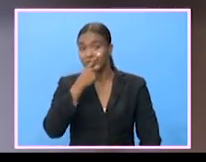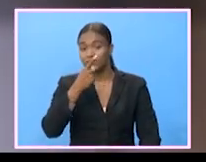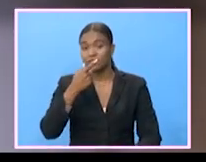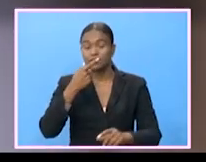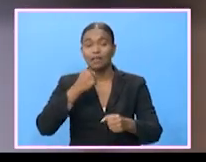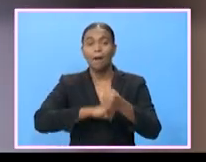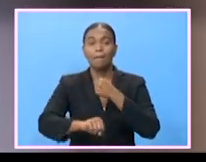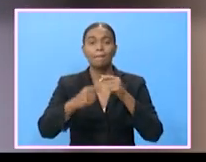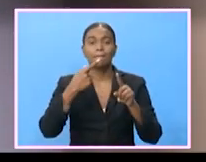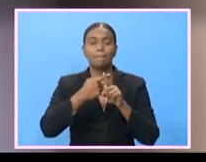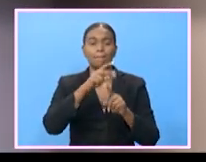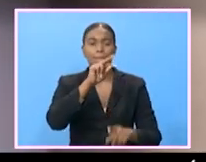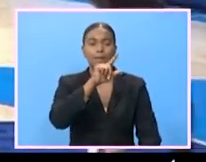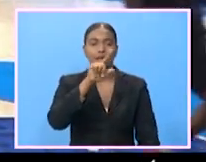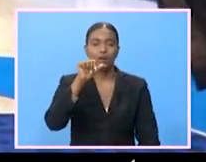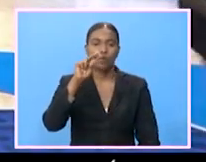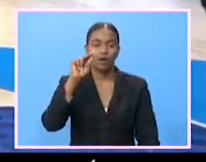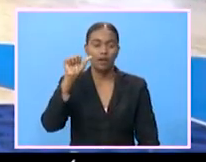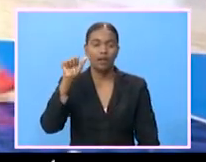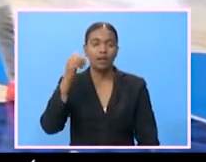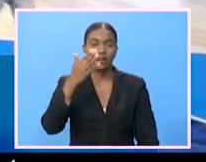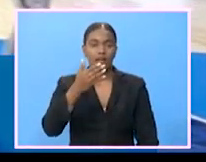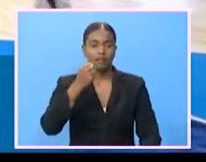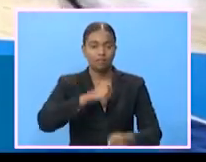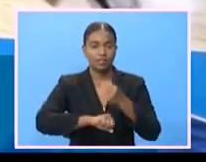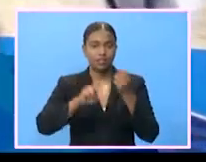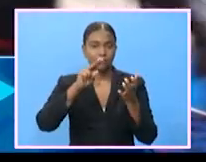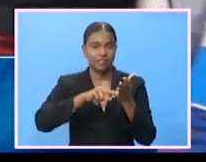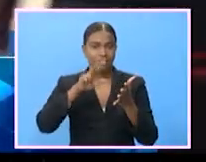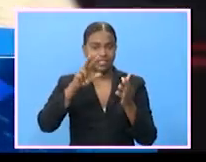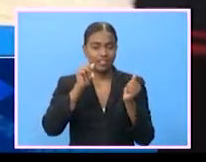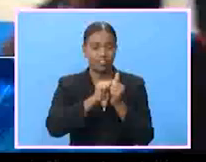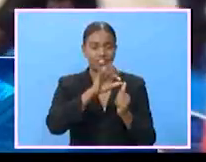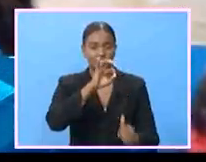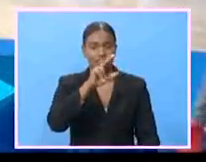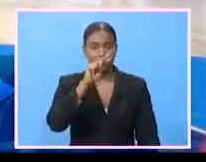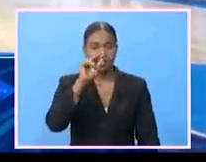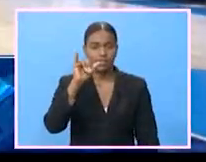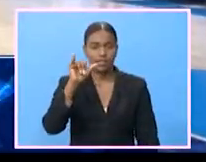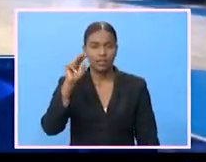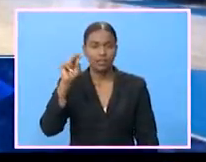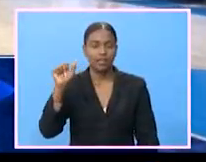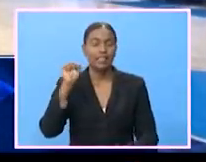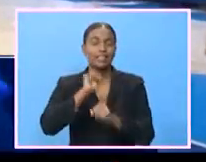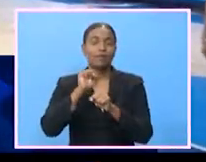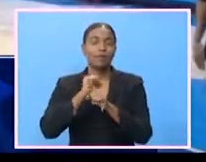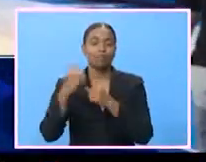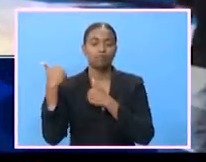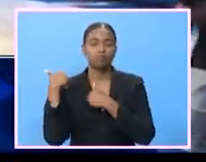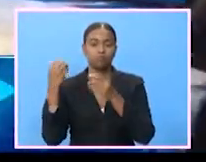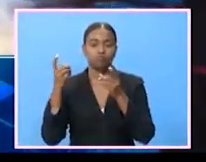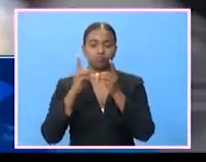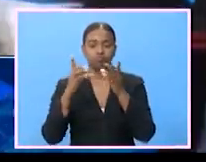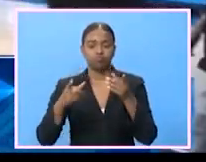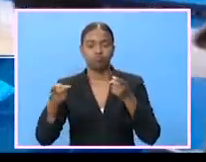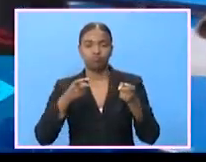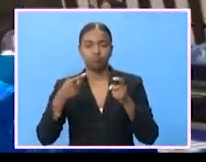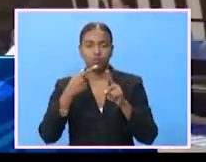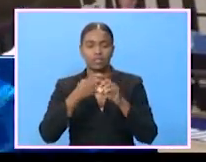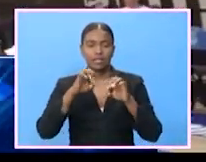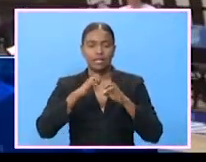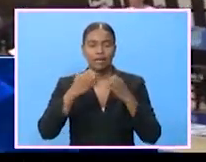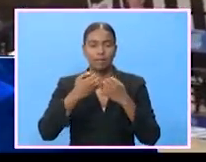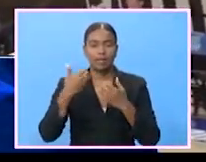de Villajuana, nacido en el 2003, ahí está junto a Francina Brea, quien se desempeña como gerente de operaciones del conjunto de